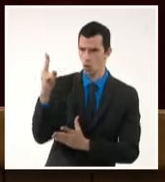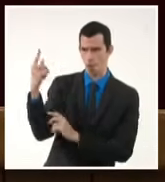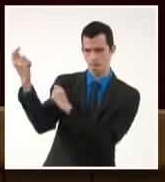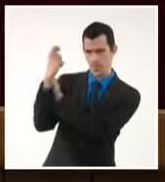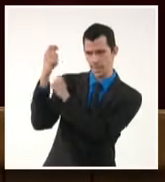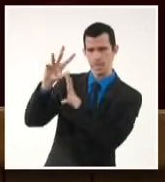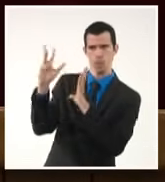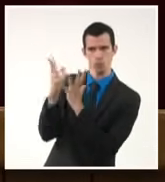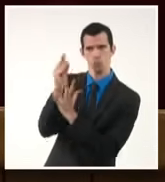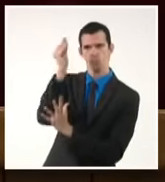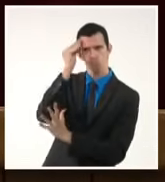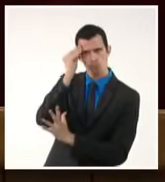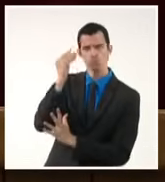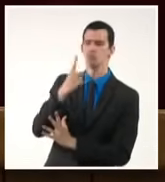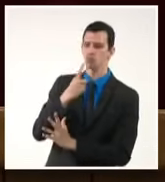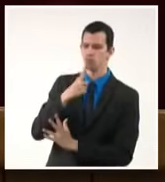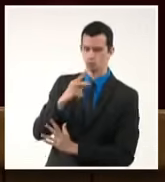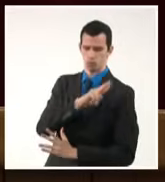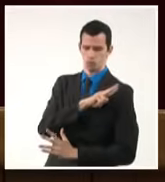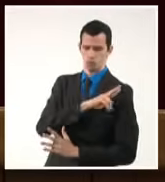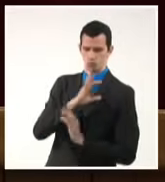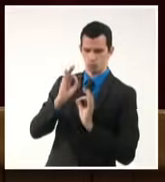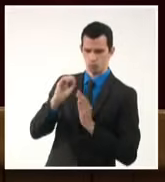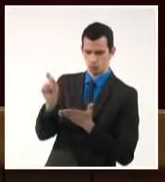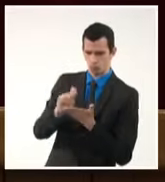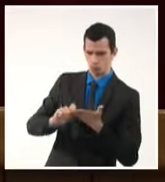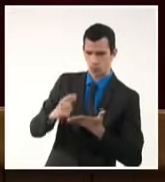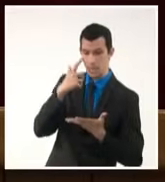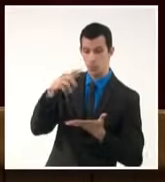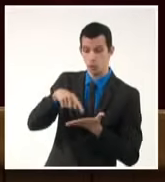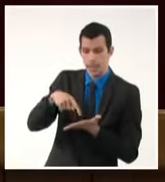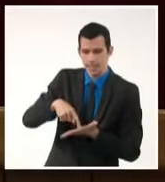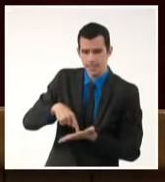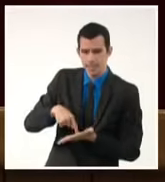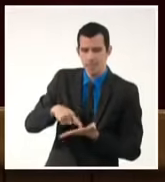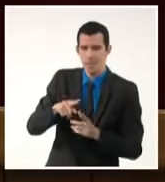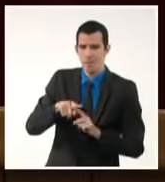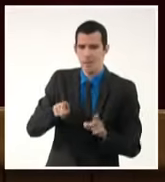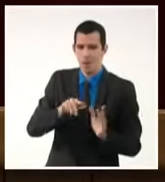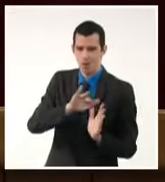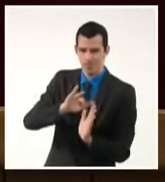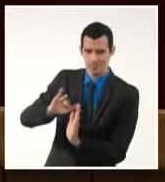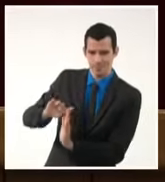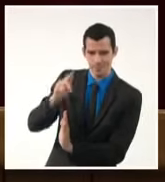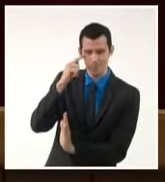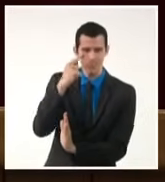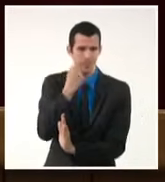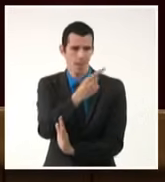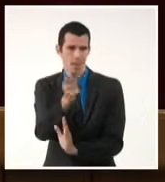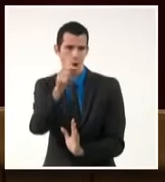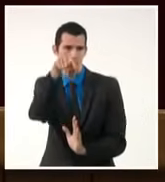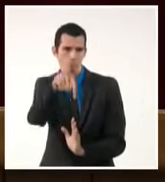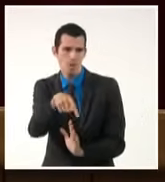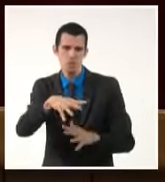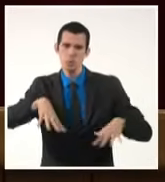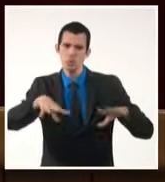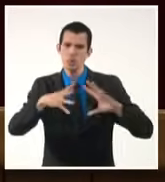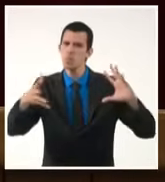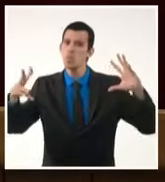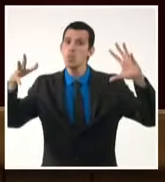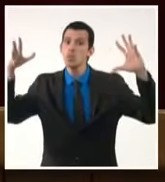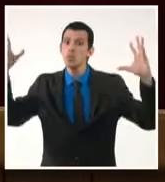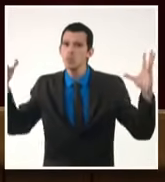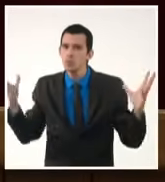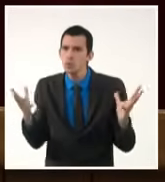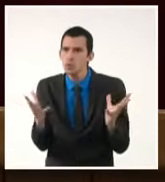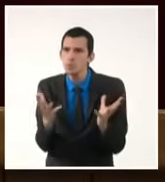y ser planificado antes del próximo, donde los errores se corrijan oportuna y rápidamente para no dejarle la solución al